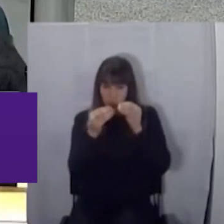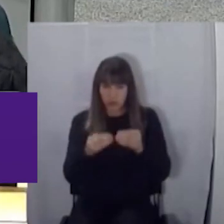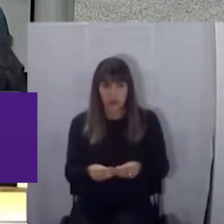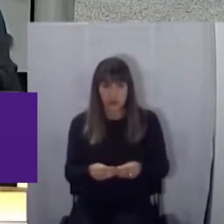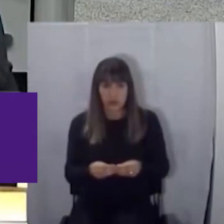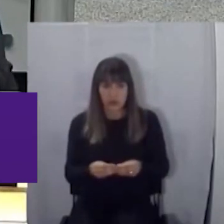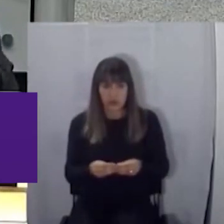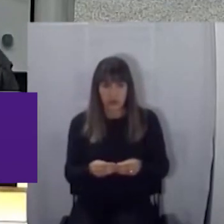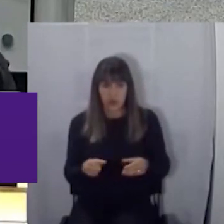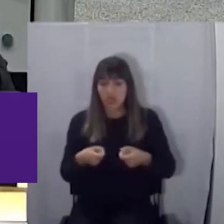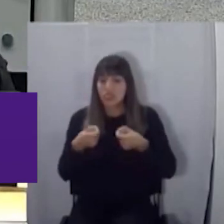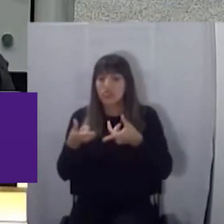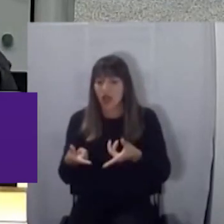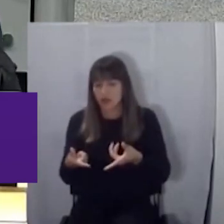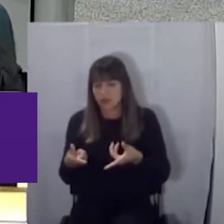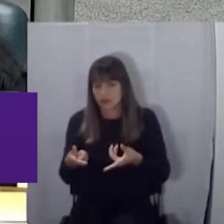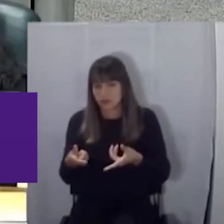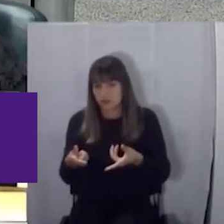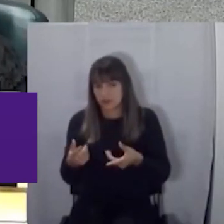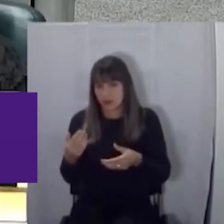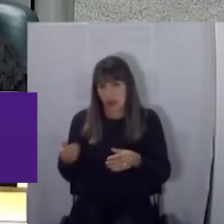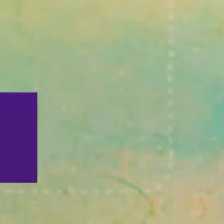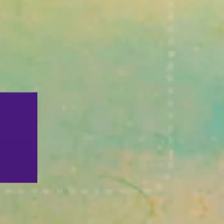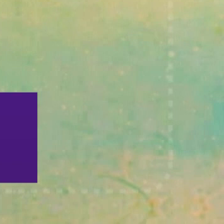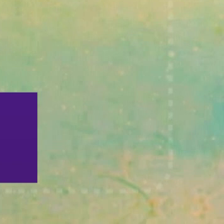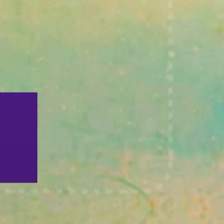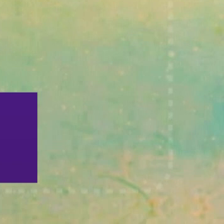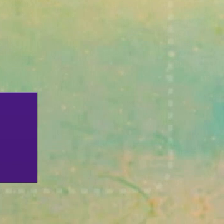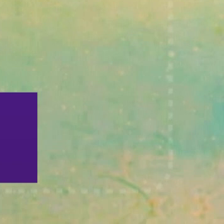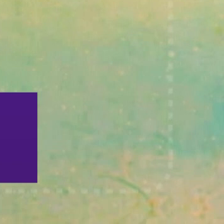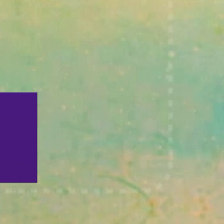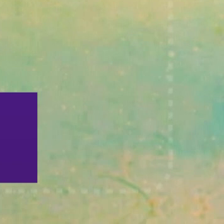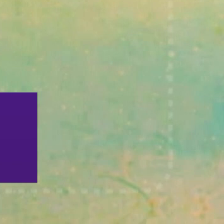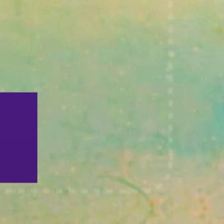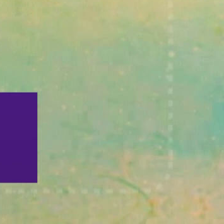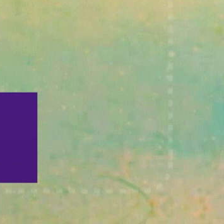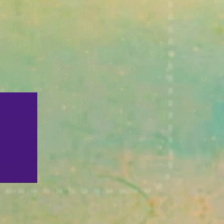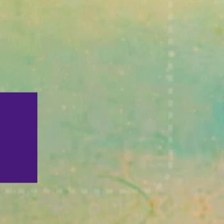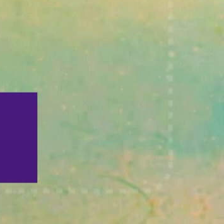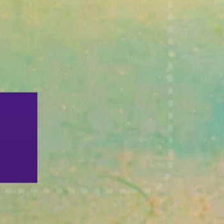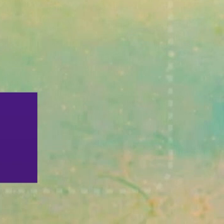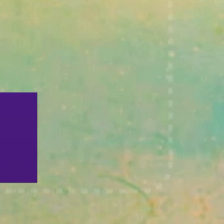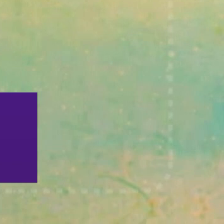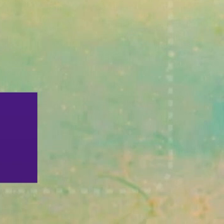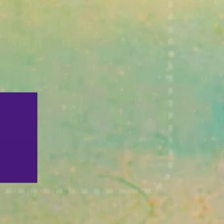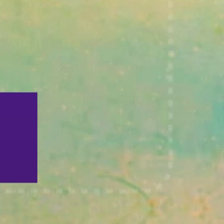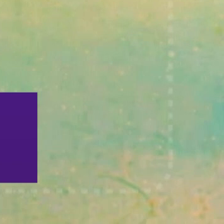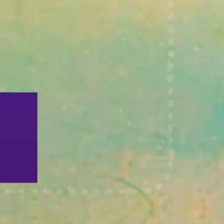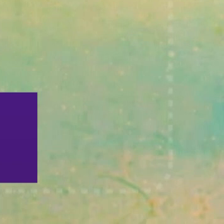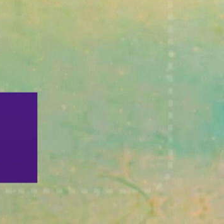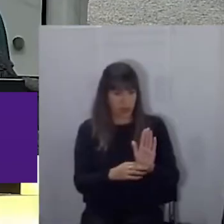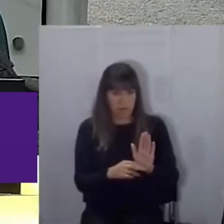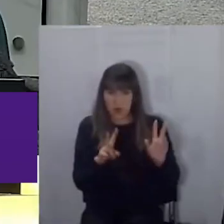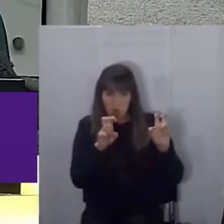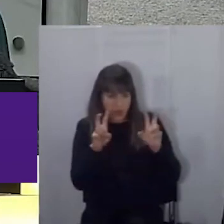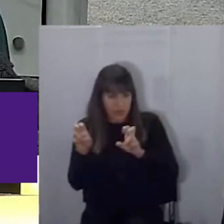razón, en general, este proyecto no fue acompañado, pero sí hubieron artículos concretos de interpretación, de facilidades tributarias,